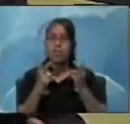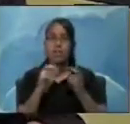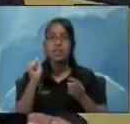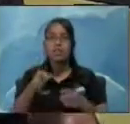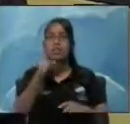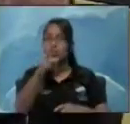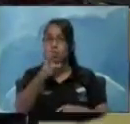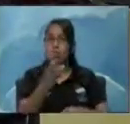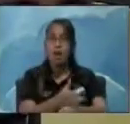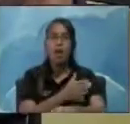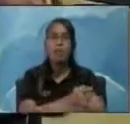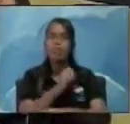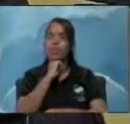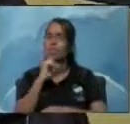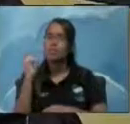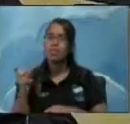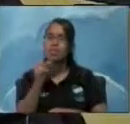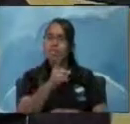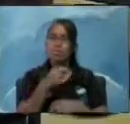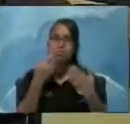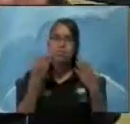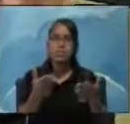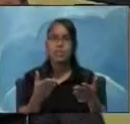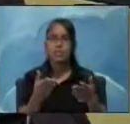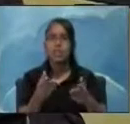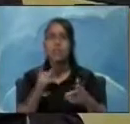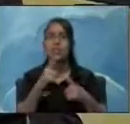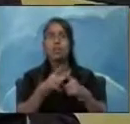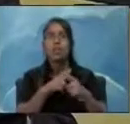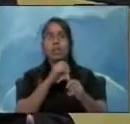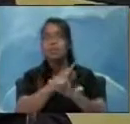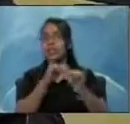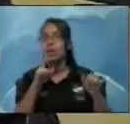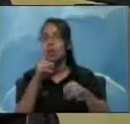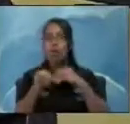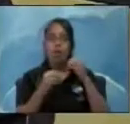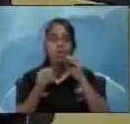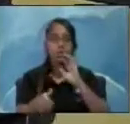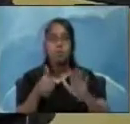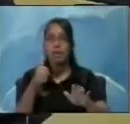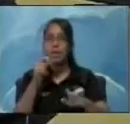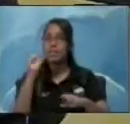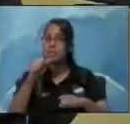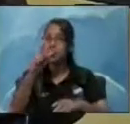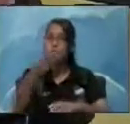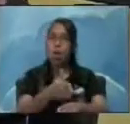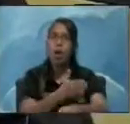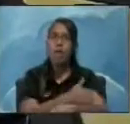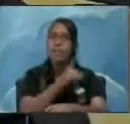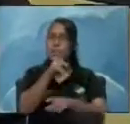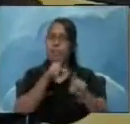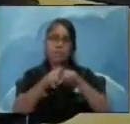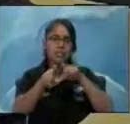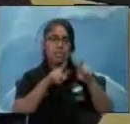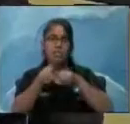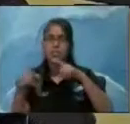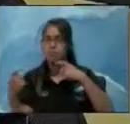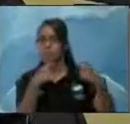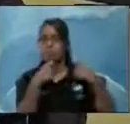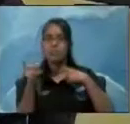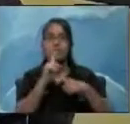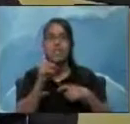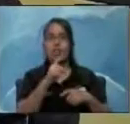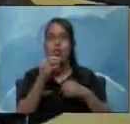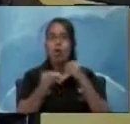una persona que metía cinco y sacaba seis pues ya no lo hace más que si usted antes andaba en chisme en contienda ya no lo hace